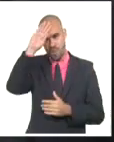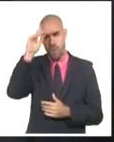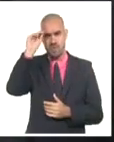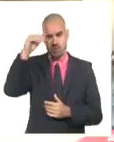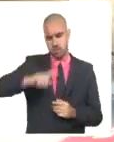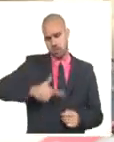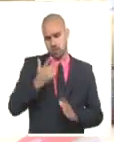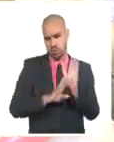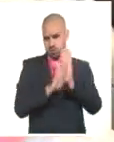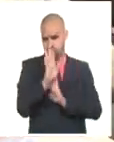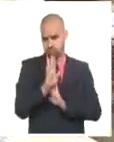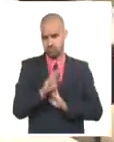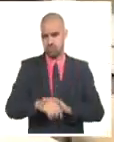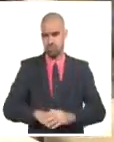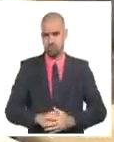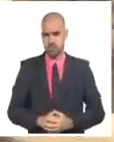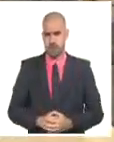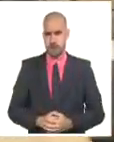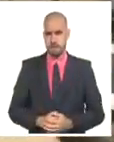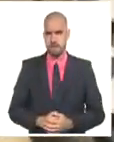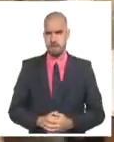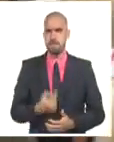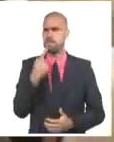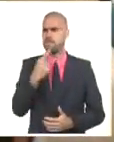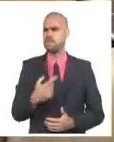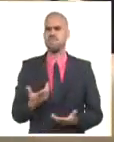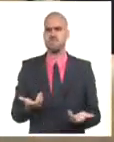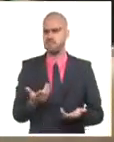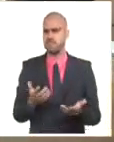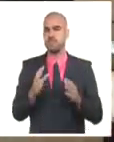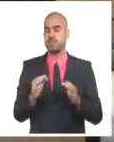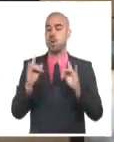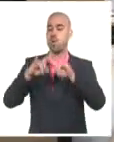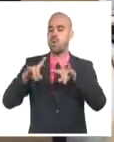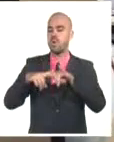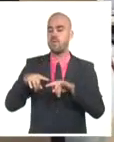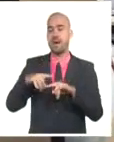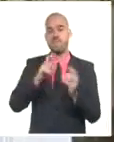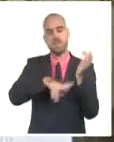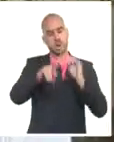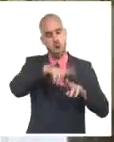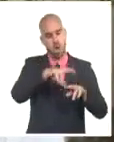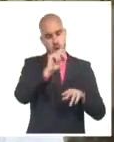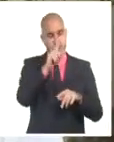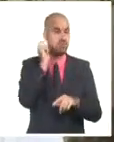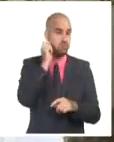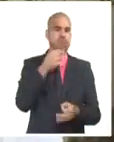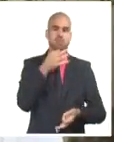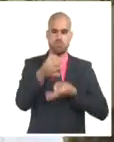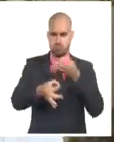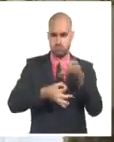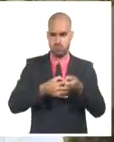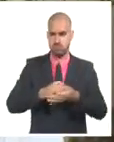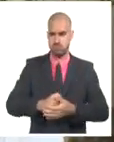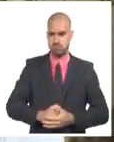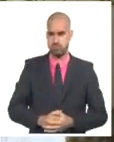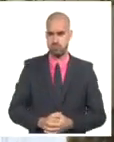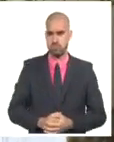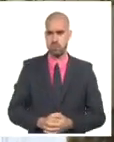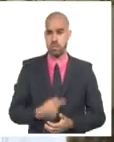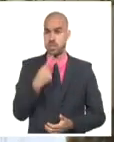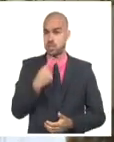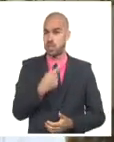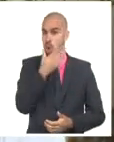cultura, a su historia. Así lo ratifica desde la Universidad de Holguín, Anabel Naranjo. Una juventud que se ha crecido en